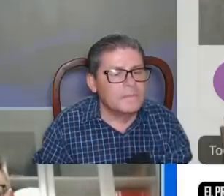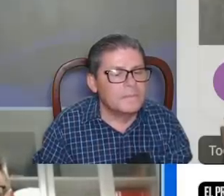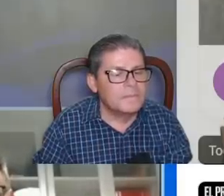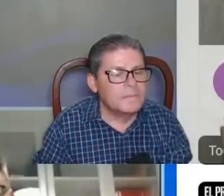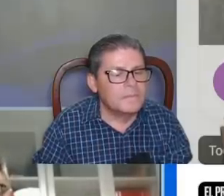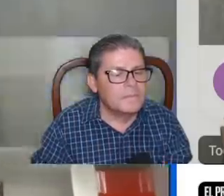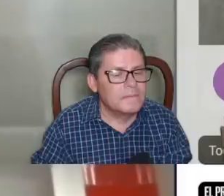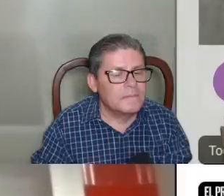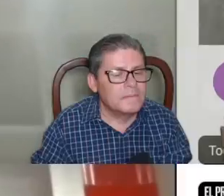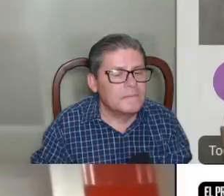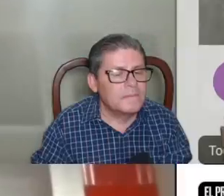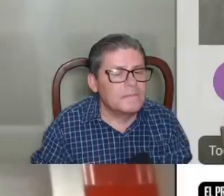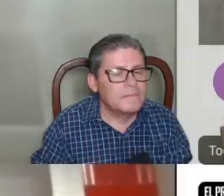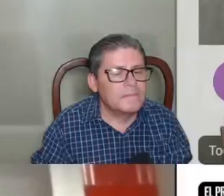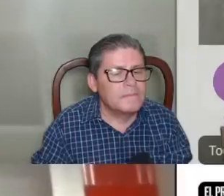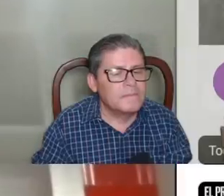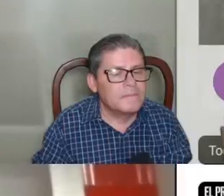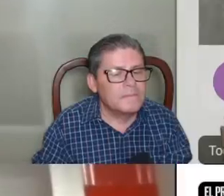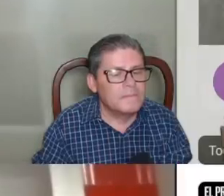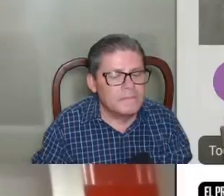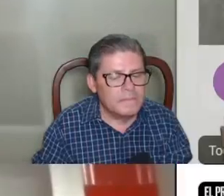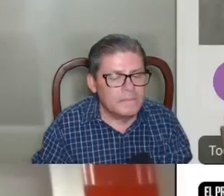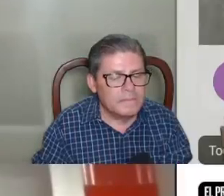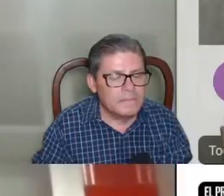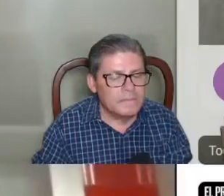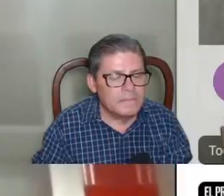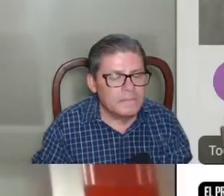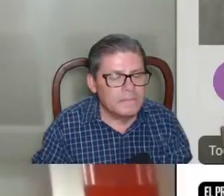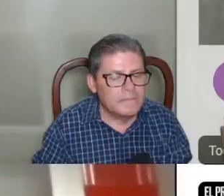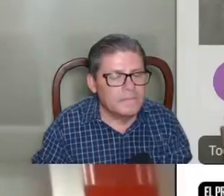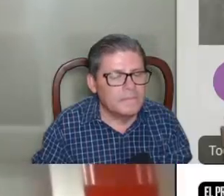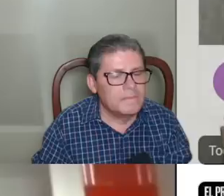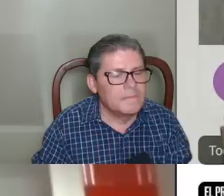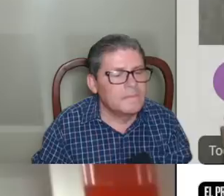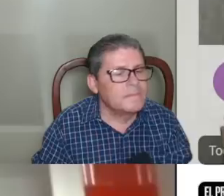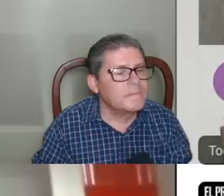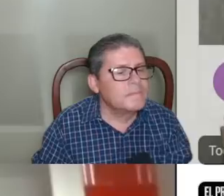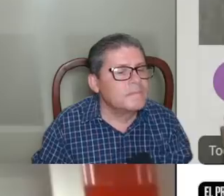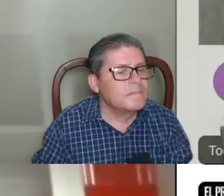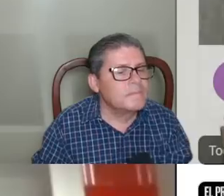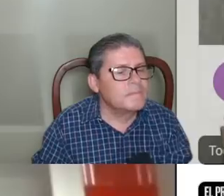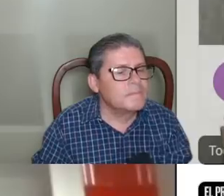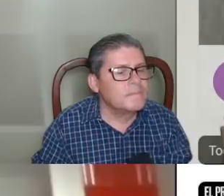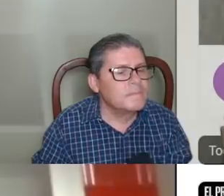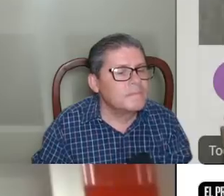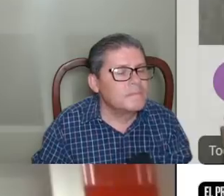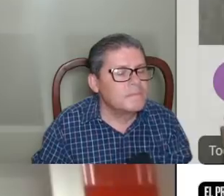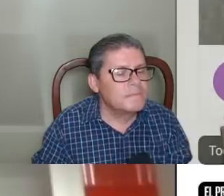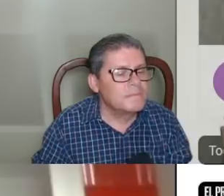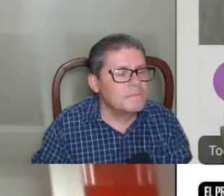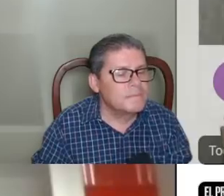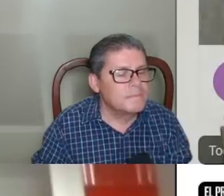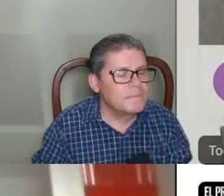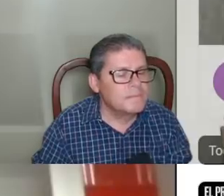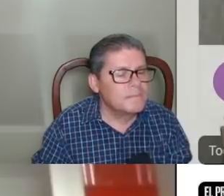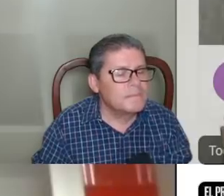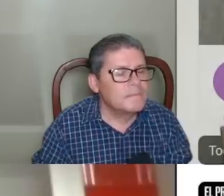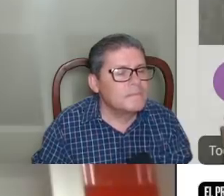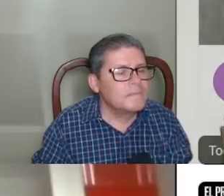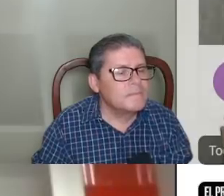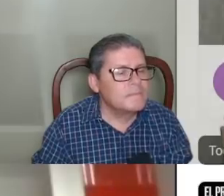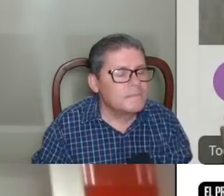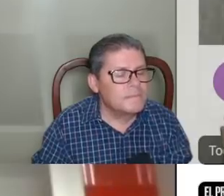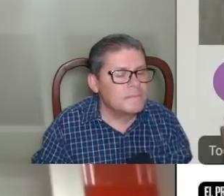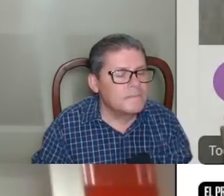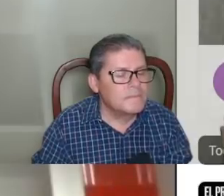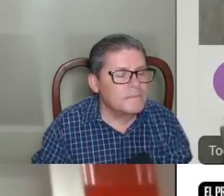el abogado de Peña Nieto, ahora lo que se dice es que este señor pues le ha pagado unas vacaciones de lujo al expresidente Carlos Salinas de Gortari